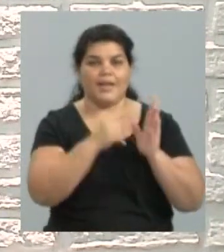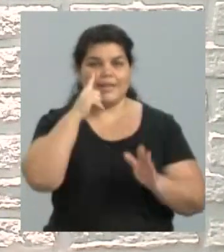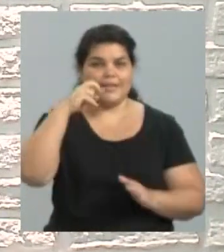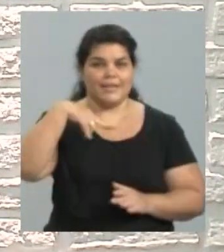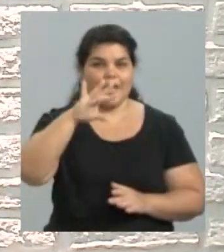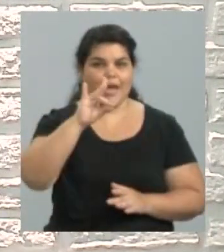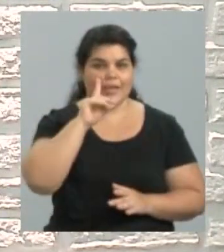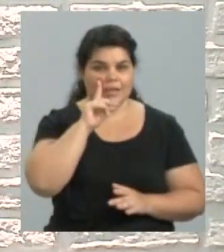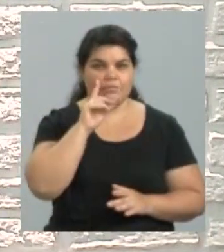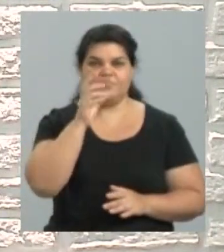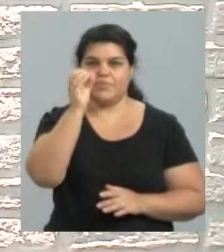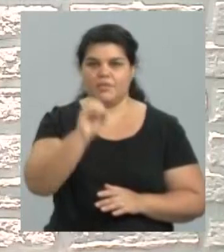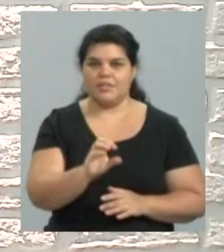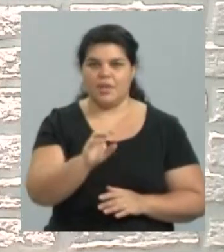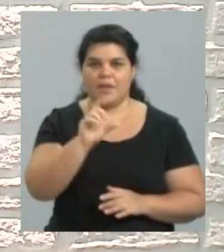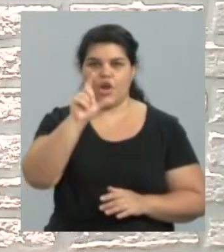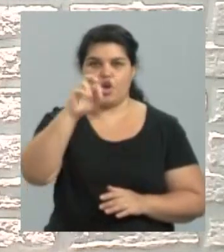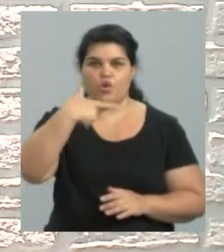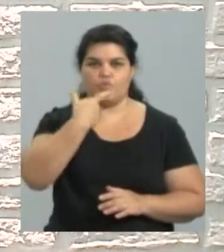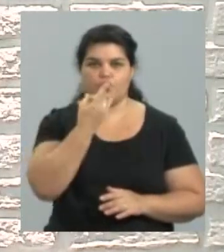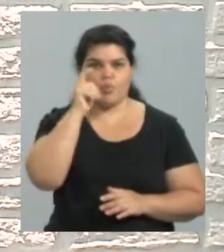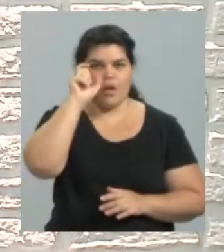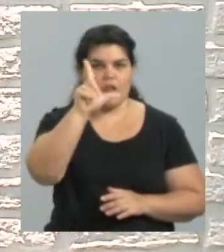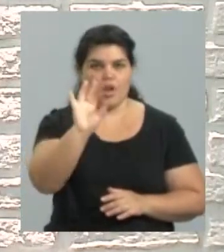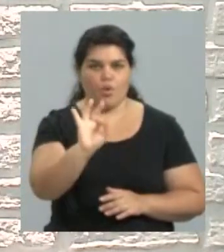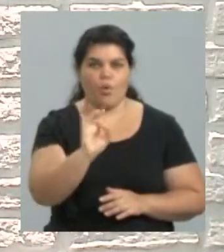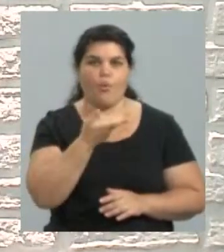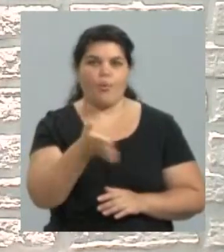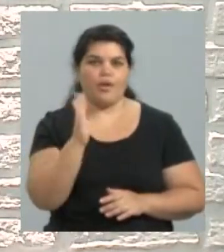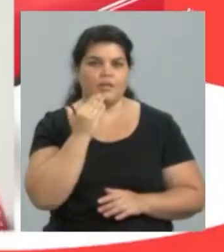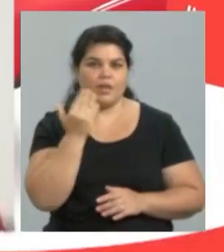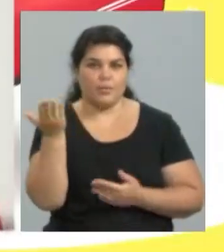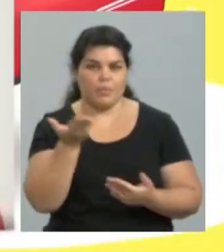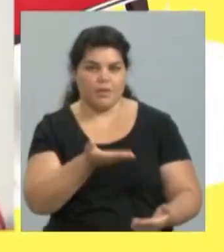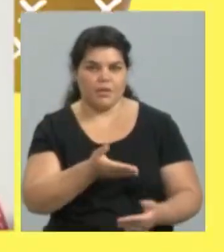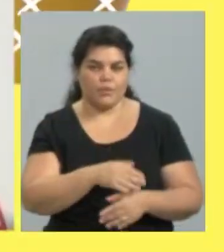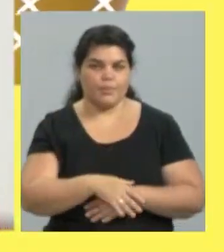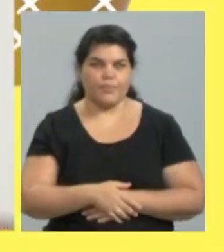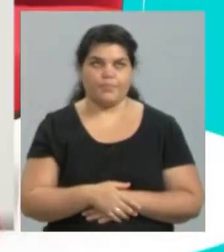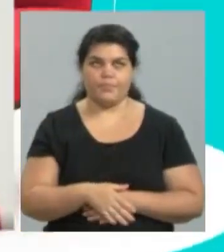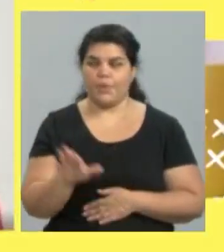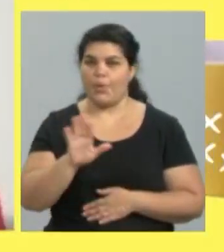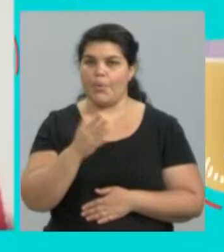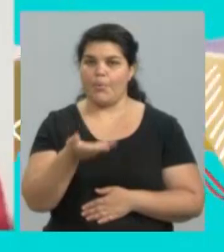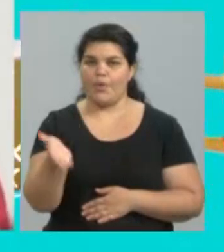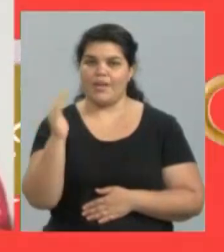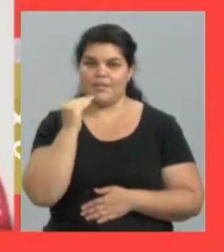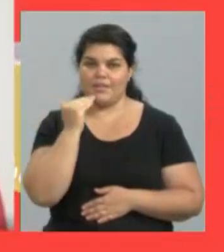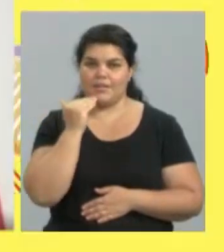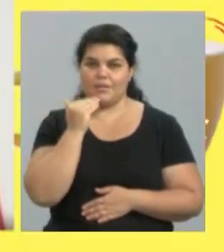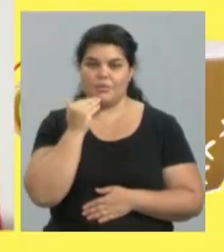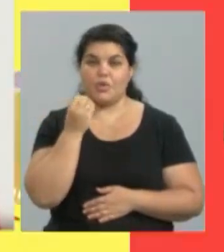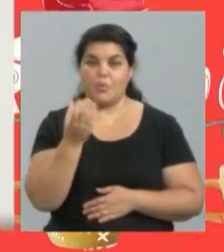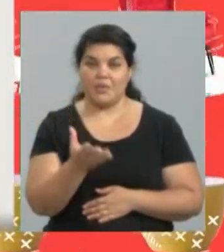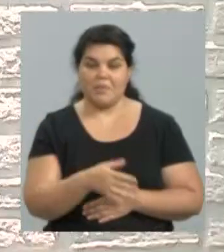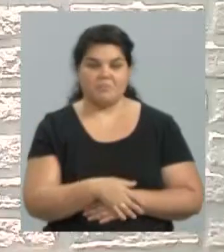muchísimas gracias por estos minutos de entrevista, Consuelo. Buenas tardes y bienvenidas a Atardecidos. Hola, buenas tardes, ¿cómo están? Muy bien, Muy